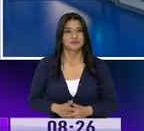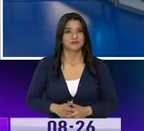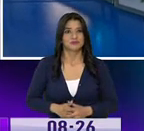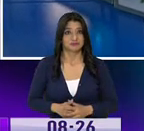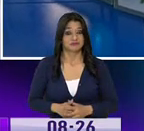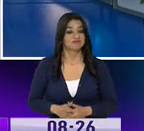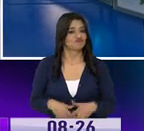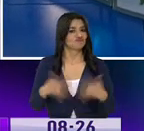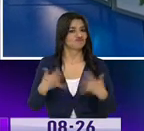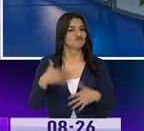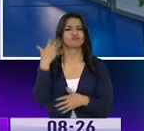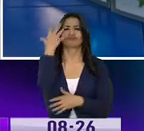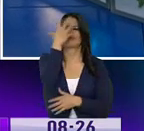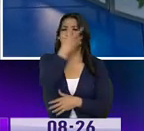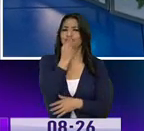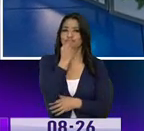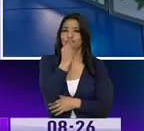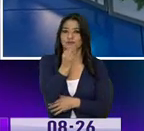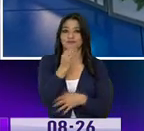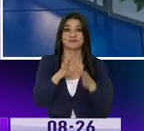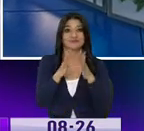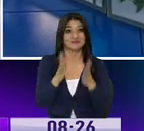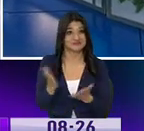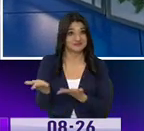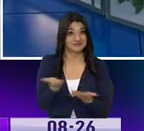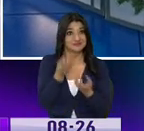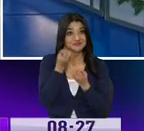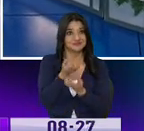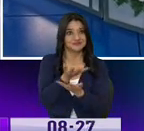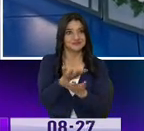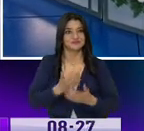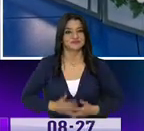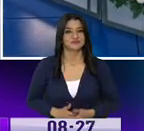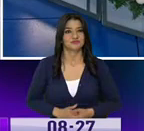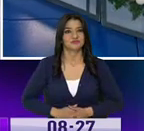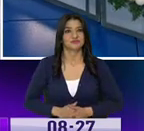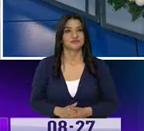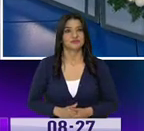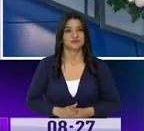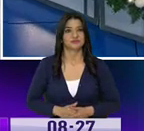barroca, lindísimo, ¿eh? Adriana, buen día, cuéntenos.